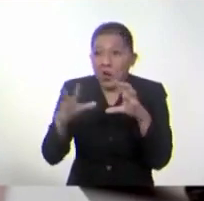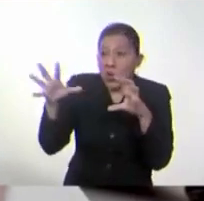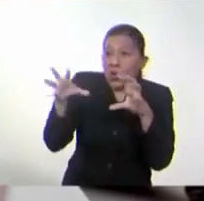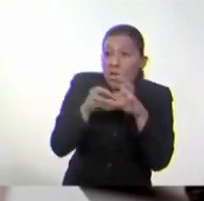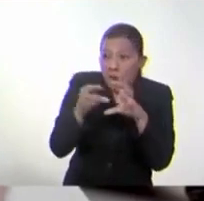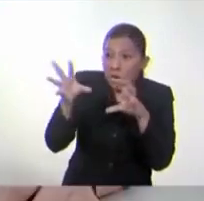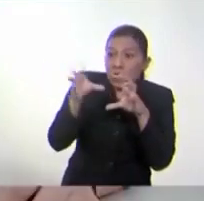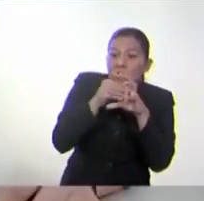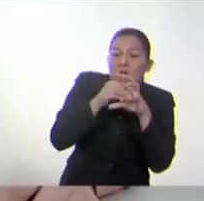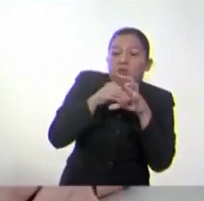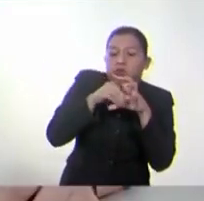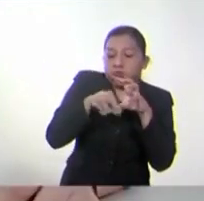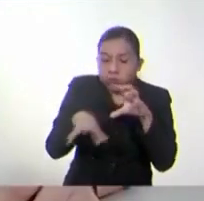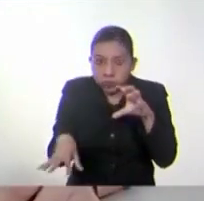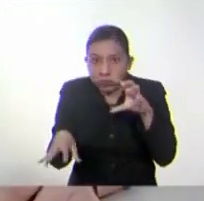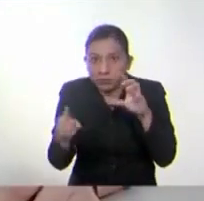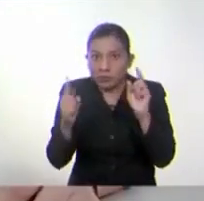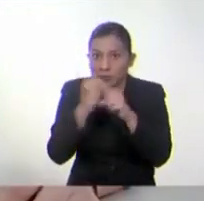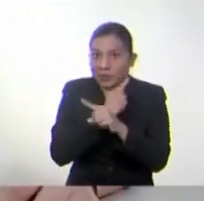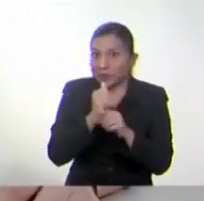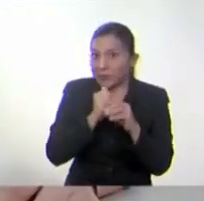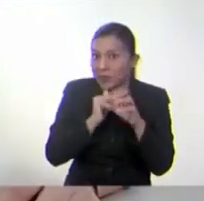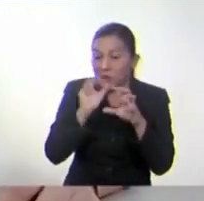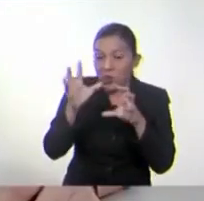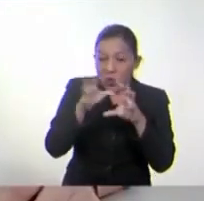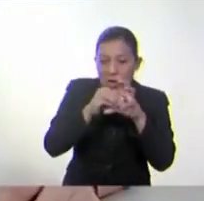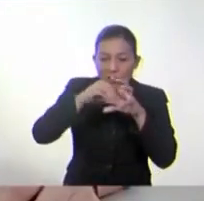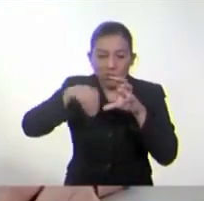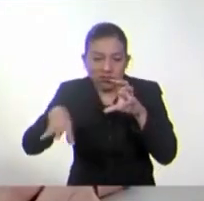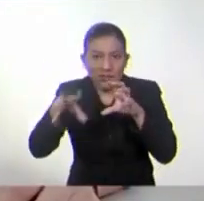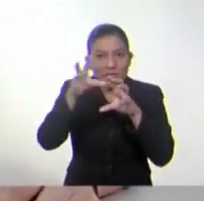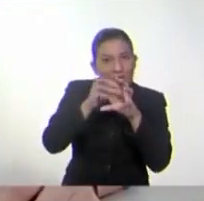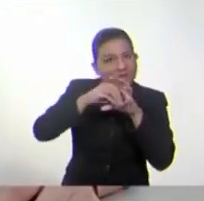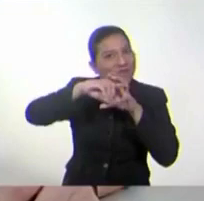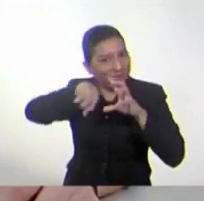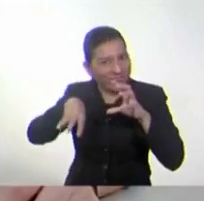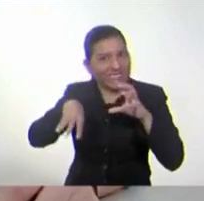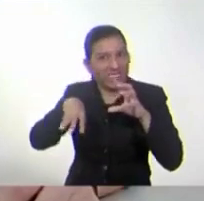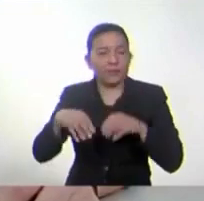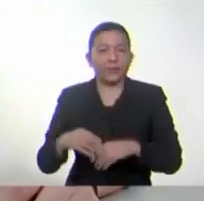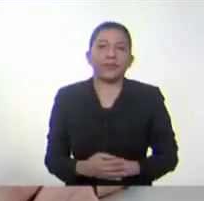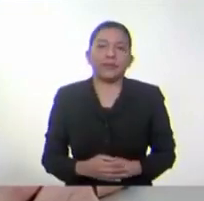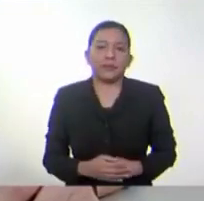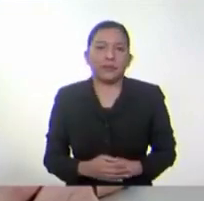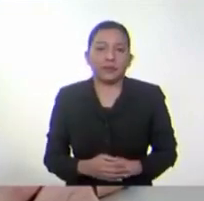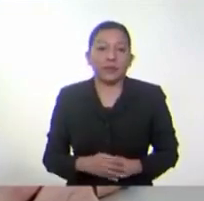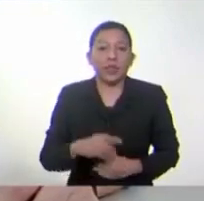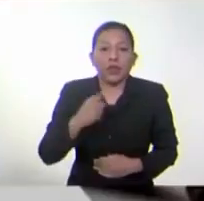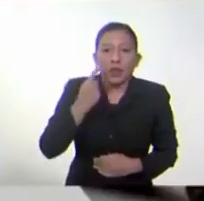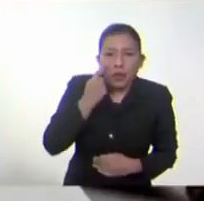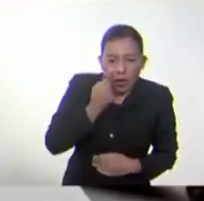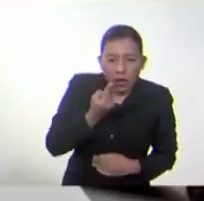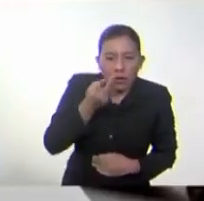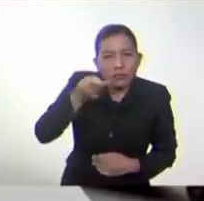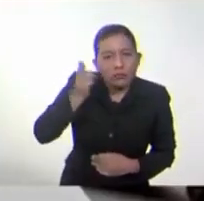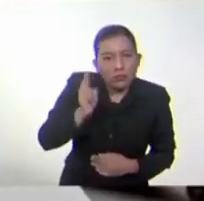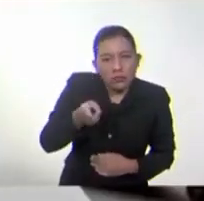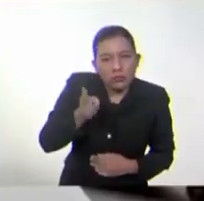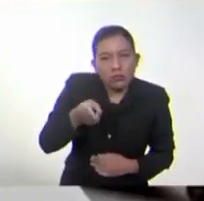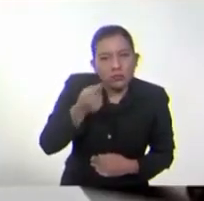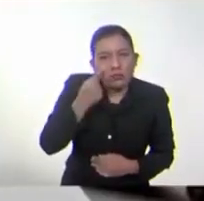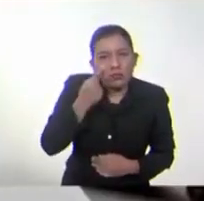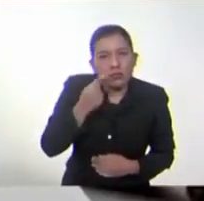saliendo de ellas. Adicionalmente, y que ya no forma en realidad parte del riñón, tenemos las